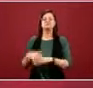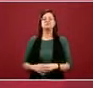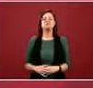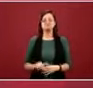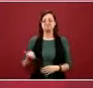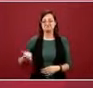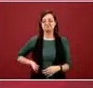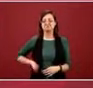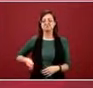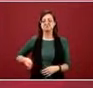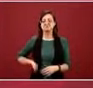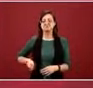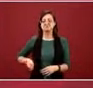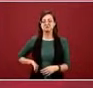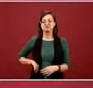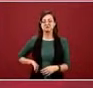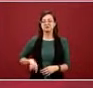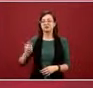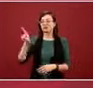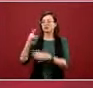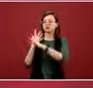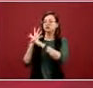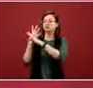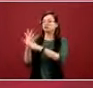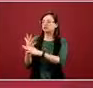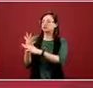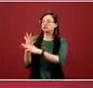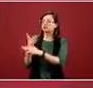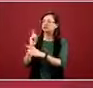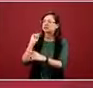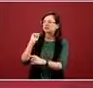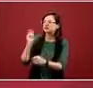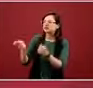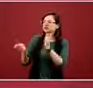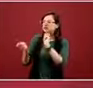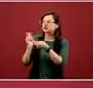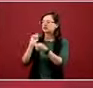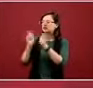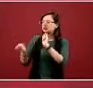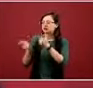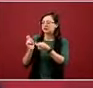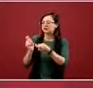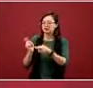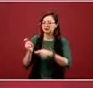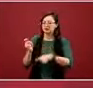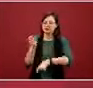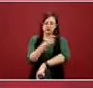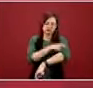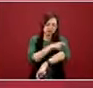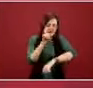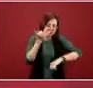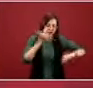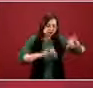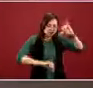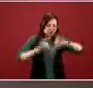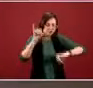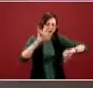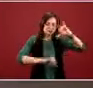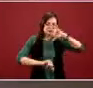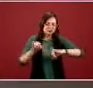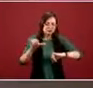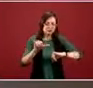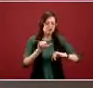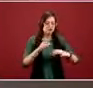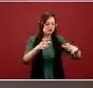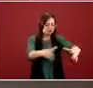día, según quien interprete lo que él dijo, mira más hacia el tema de las pruebas, mira más hacia las intervenciones